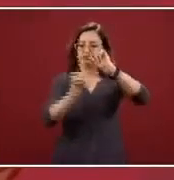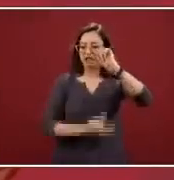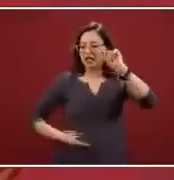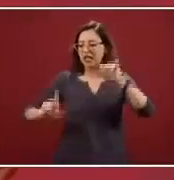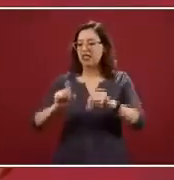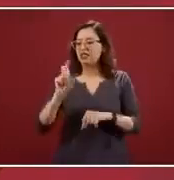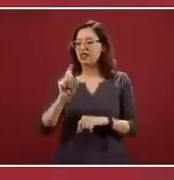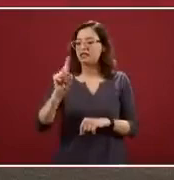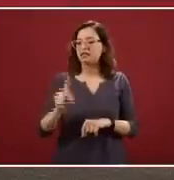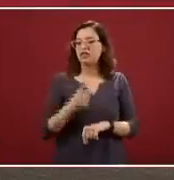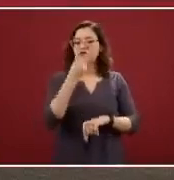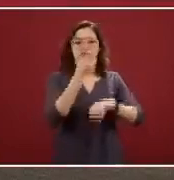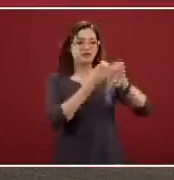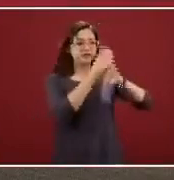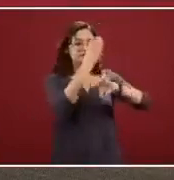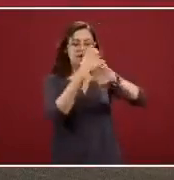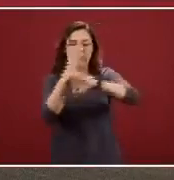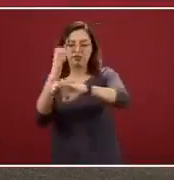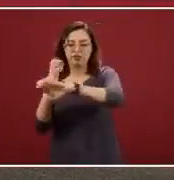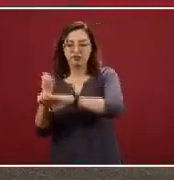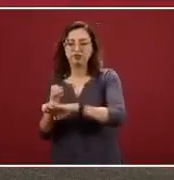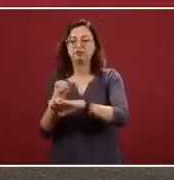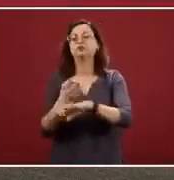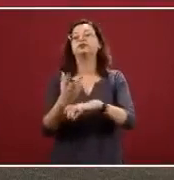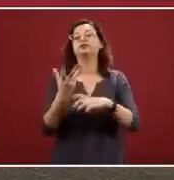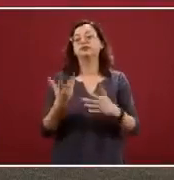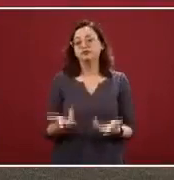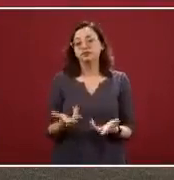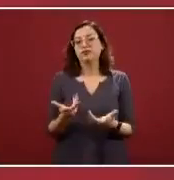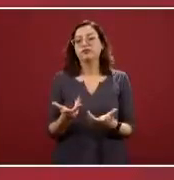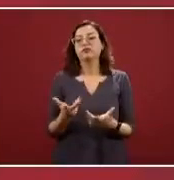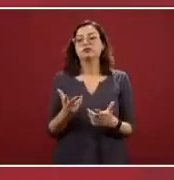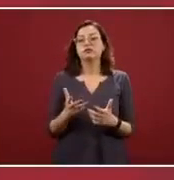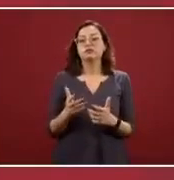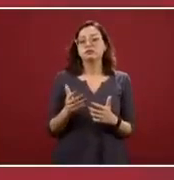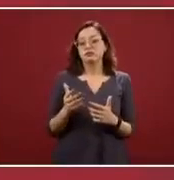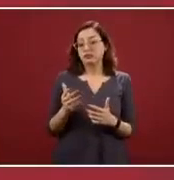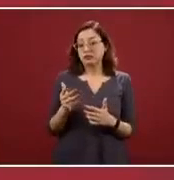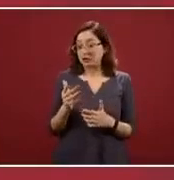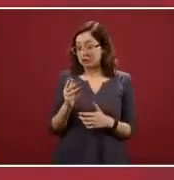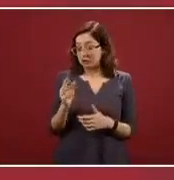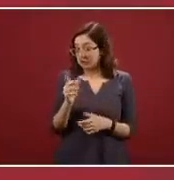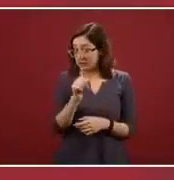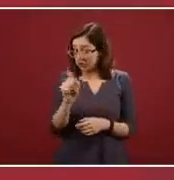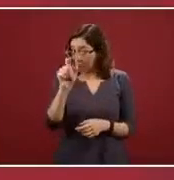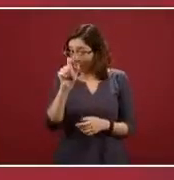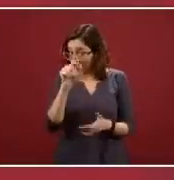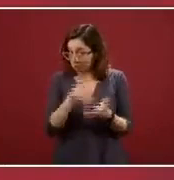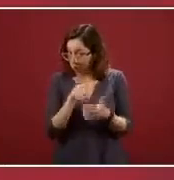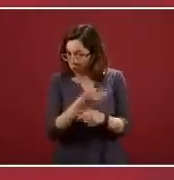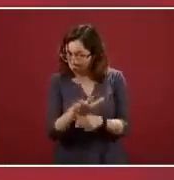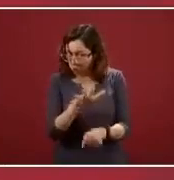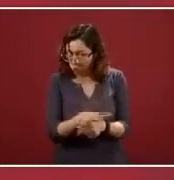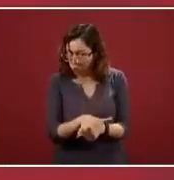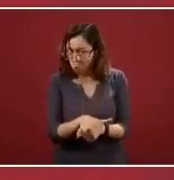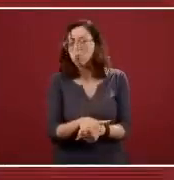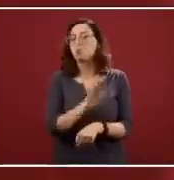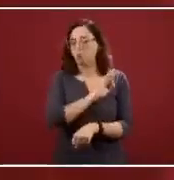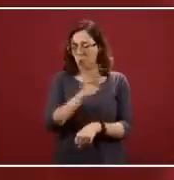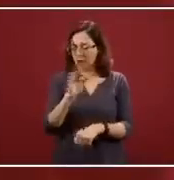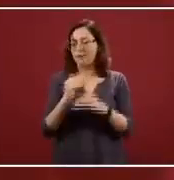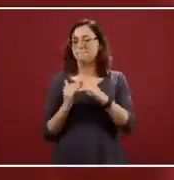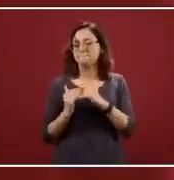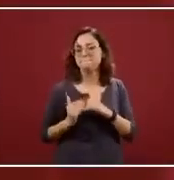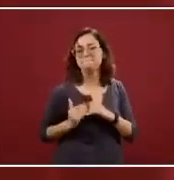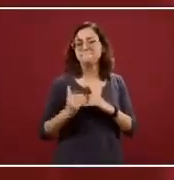entidades federativas. Hay un marco todavía de escalamiento, de subir de esos 120,000 para arriba en caso de que sea necesario, pero con